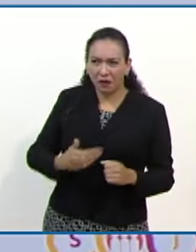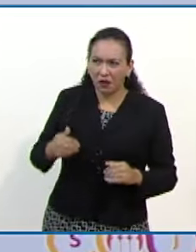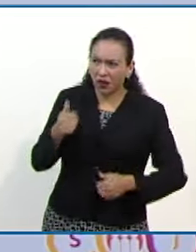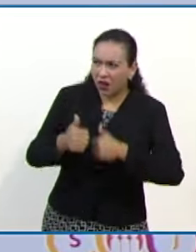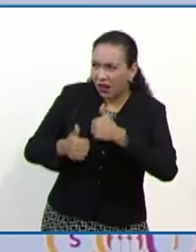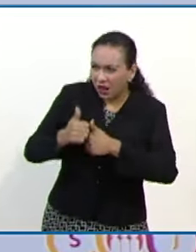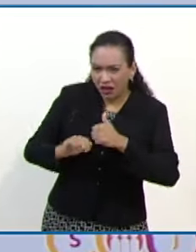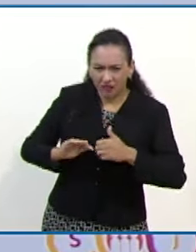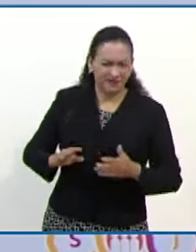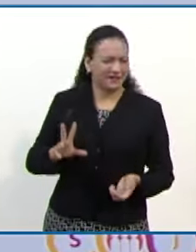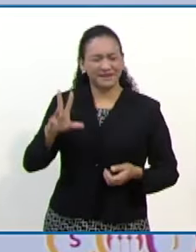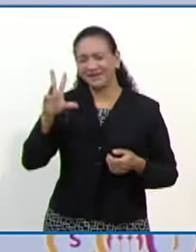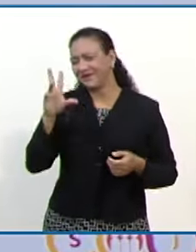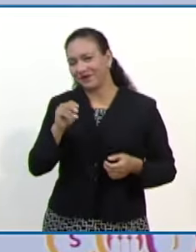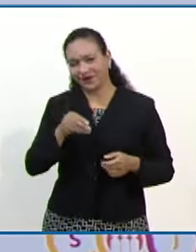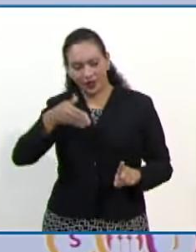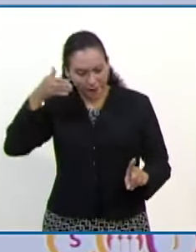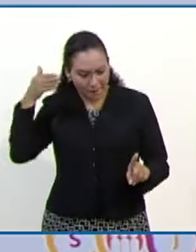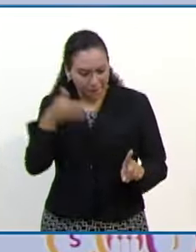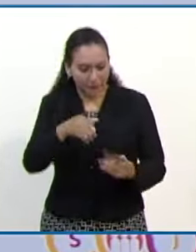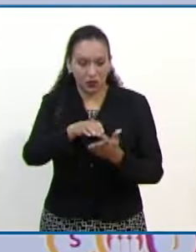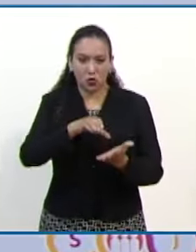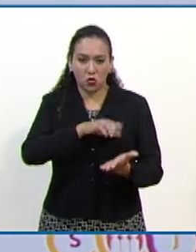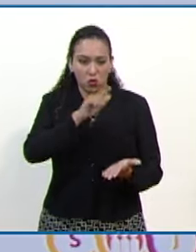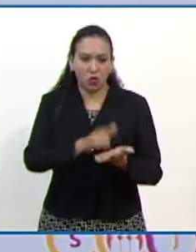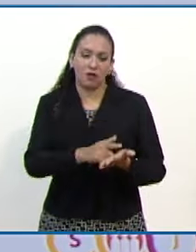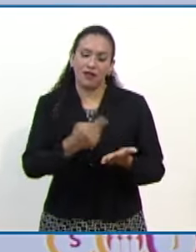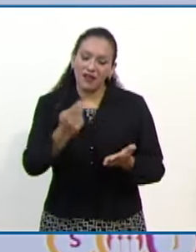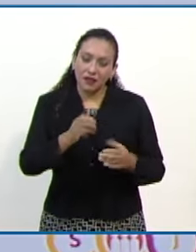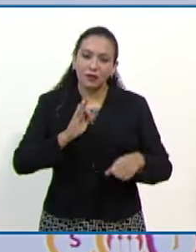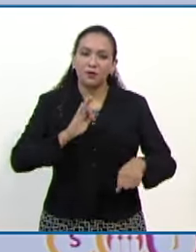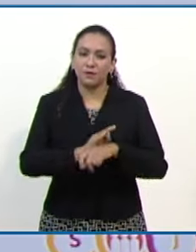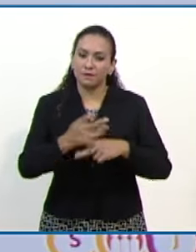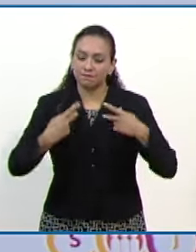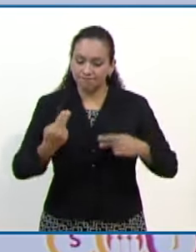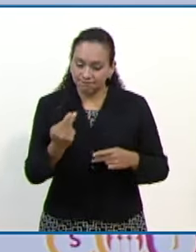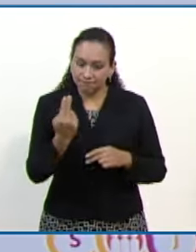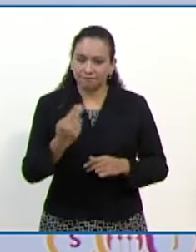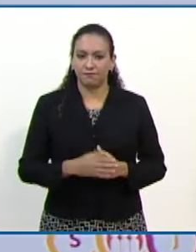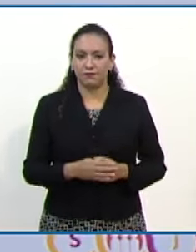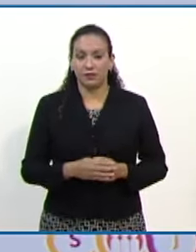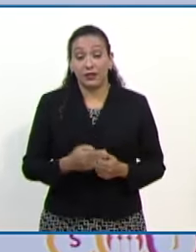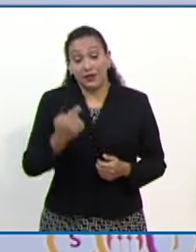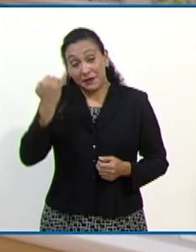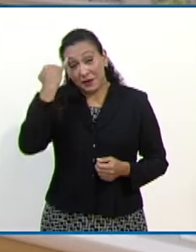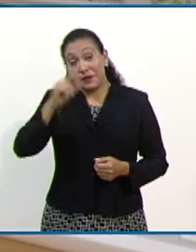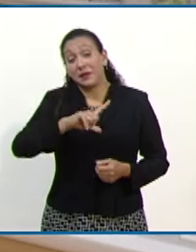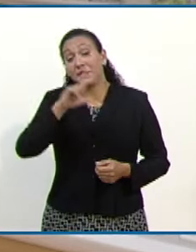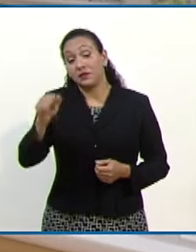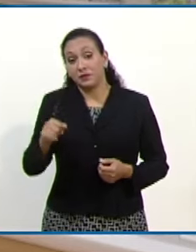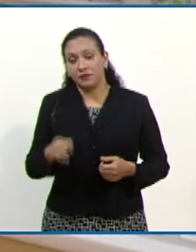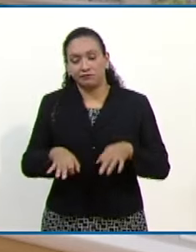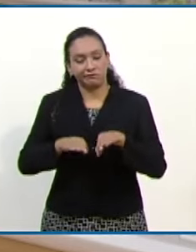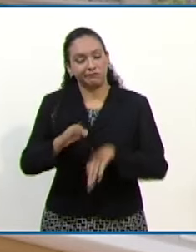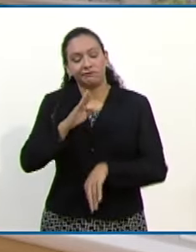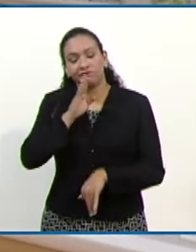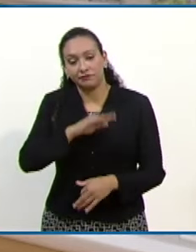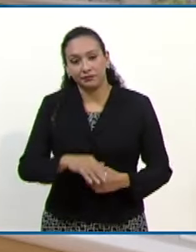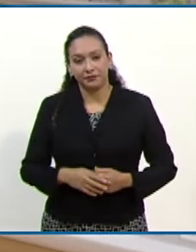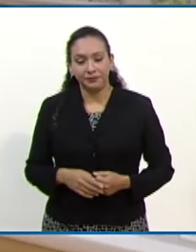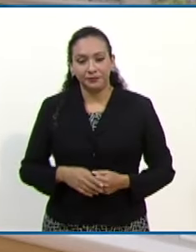de manera egoísta, pues no va a haber juzgados ni tribunales que alcancen. y es una pena. Y en